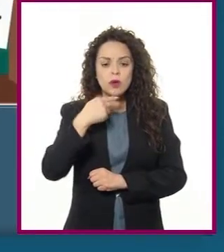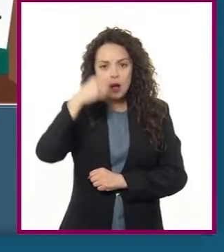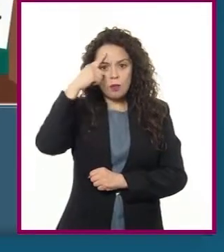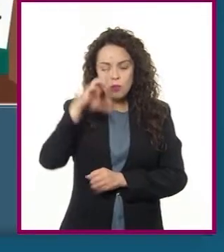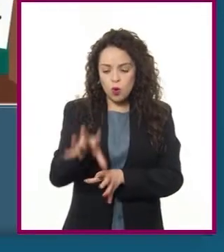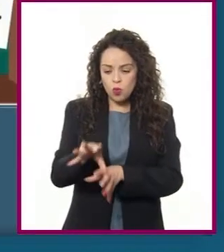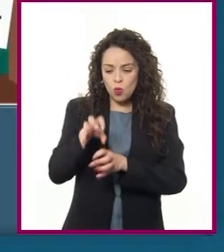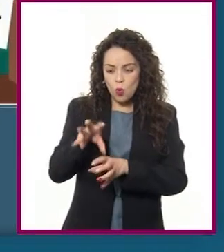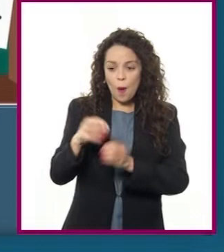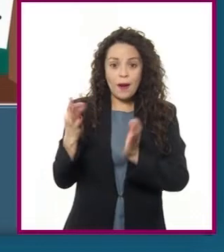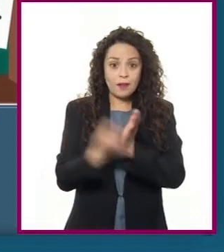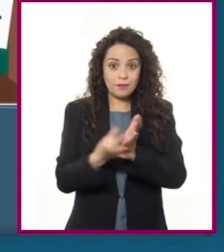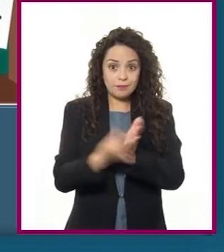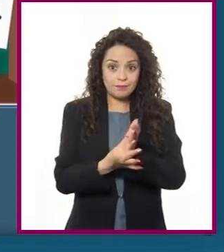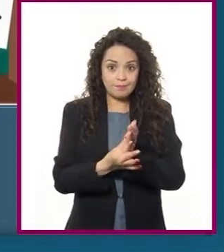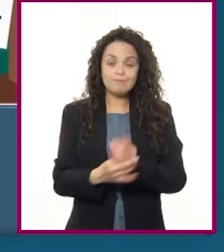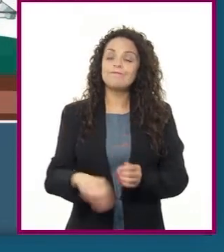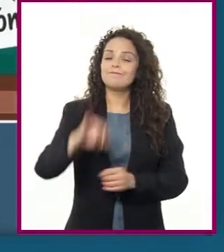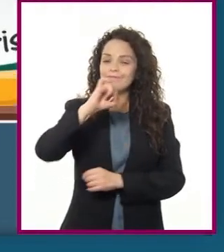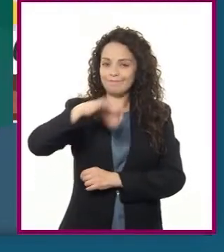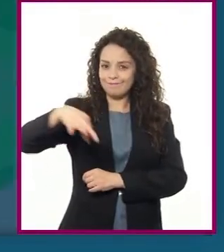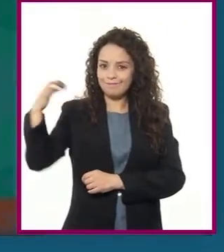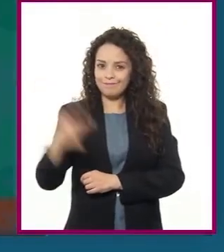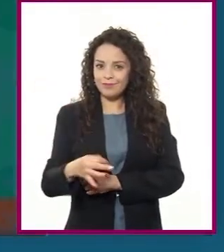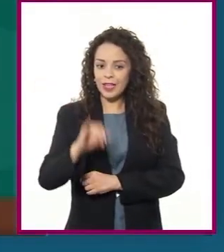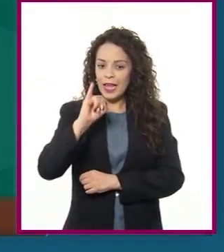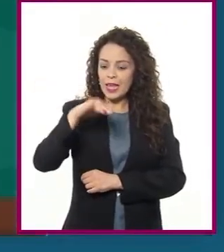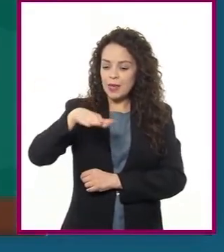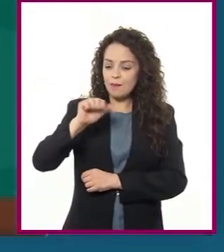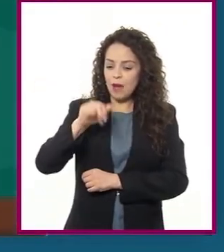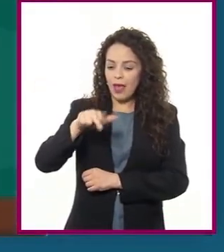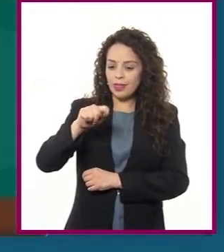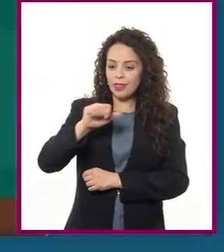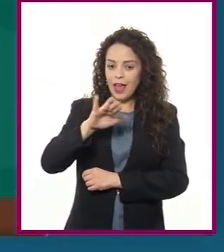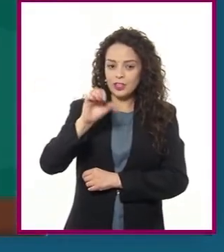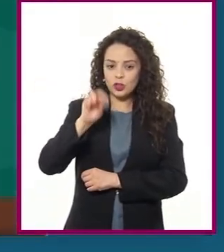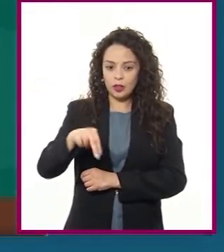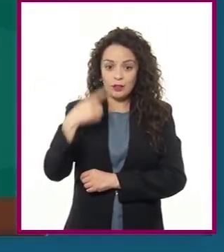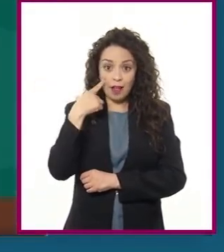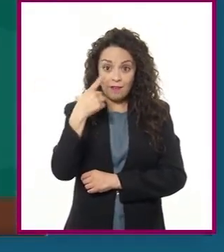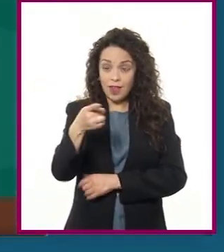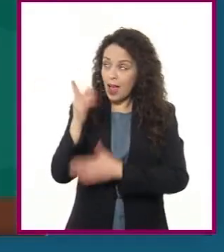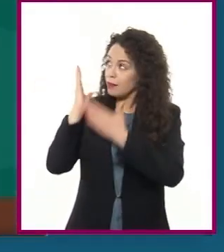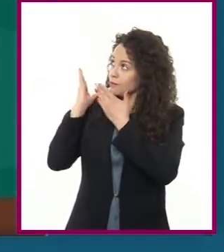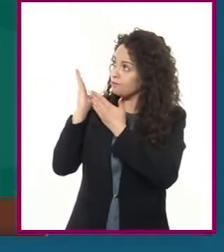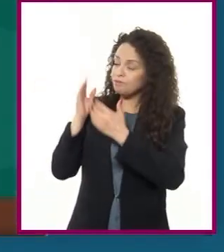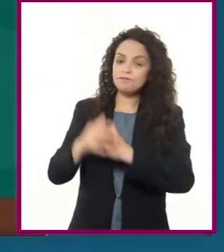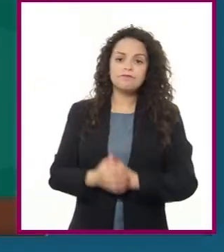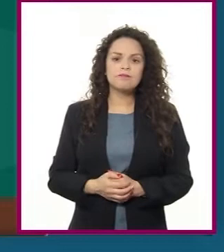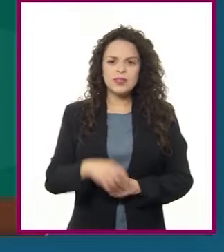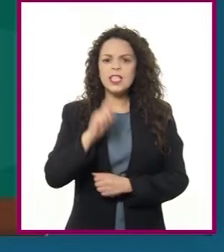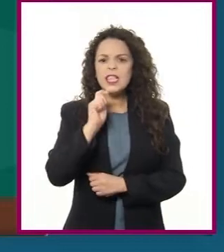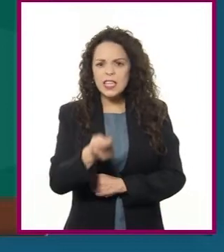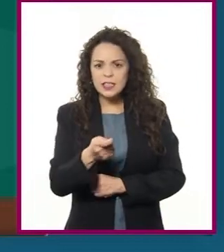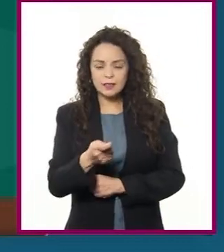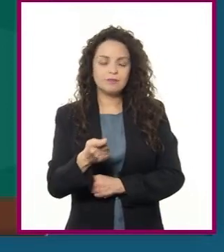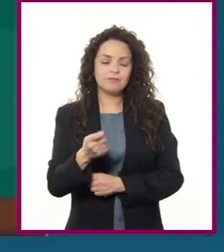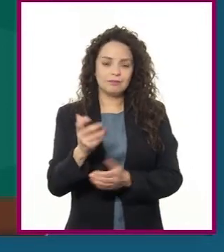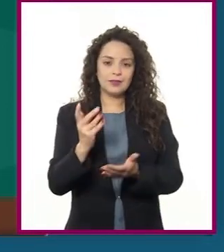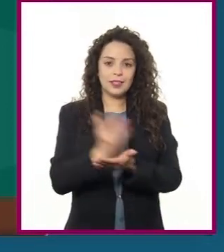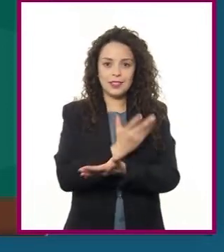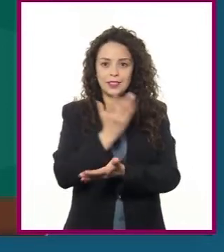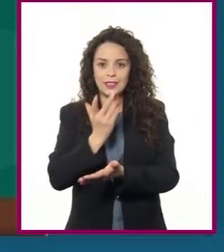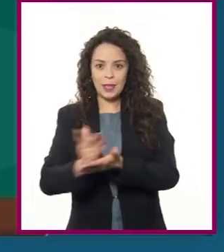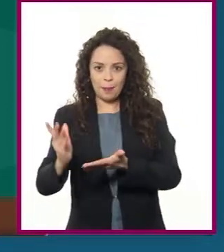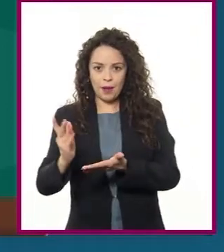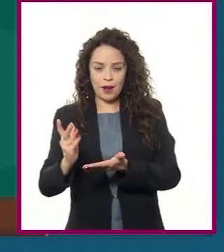metales? En efecto, la imantación. Veamos qué dice su ficha técnica. La imantación consiste en separar una mezcla en